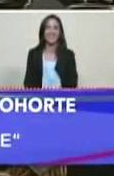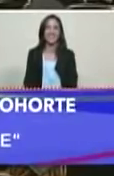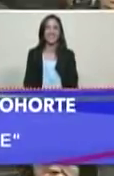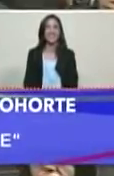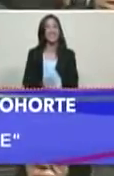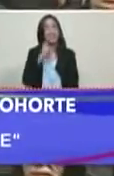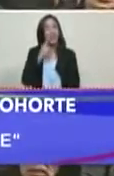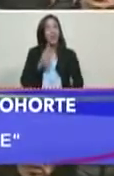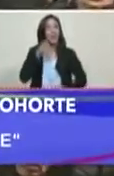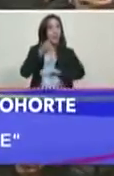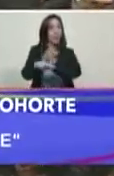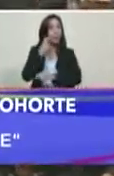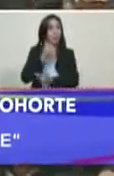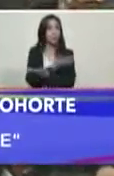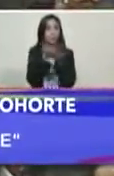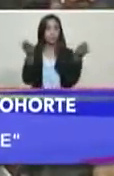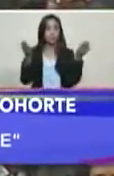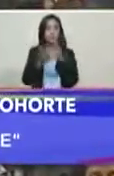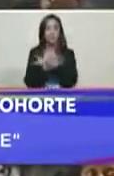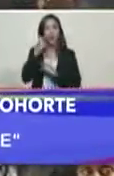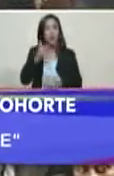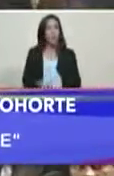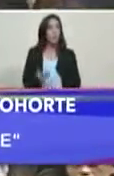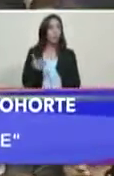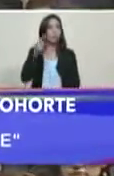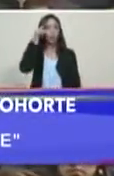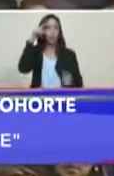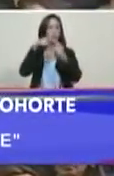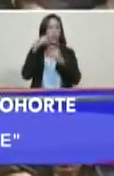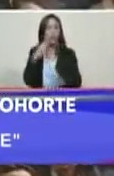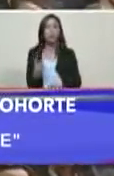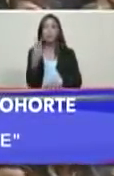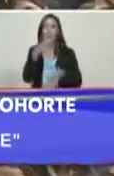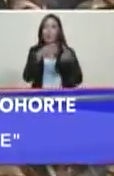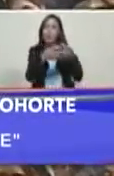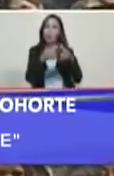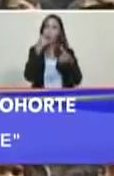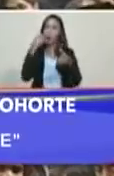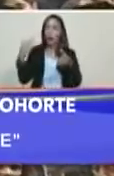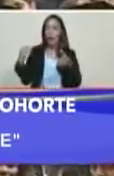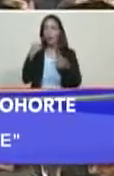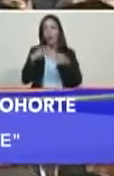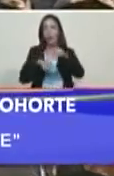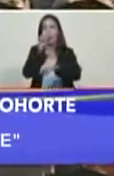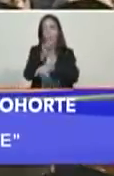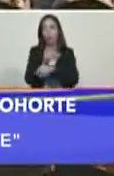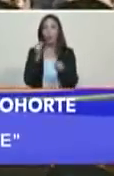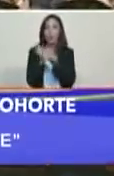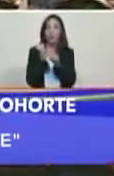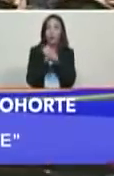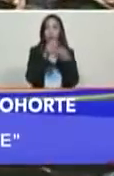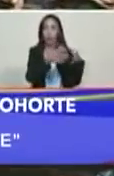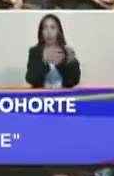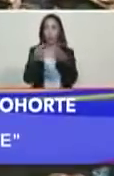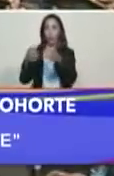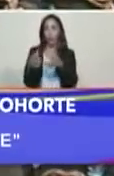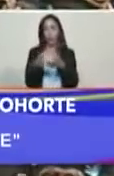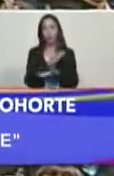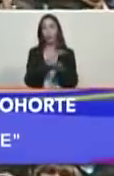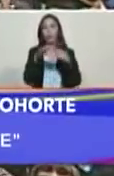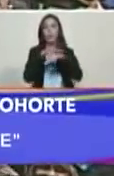Esta graduación, sin duda, es una gran conquista de la segunda convención colectiva única y unitaria de los trabajadores de la